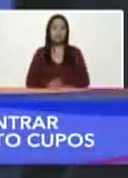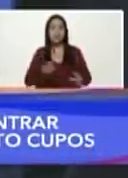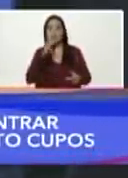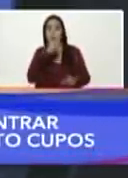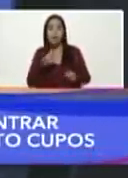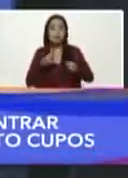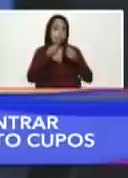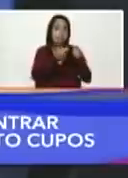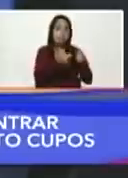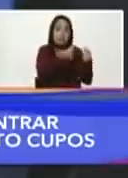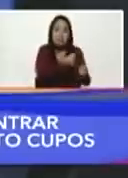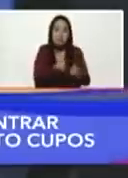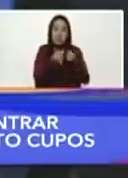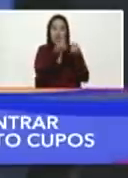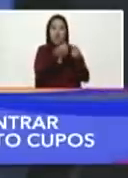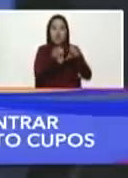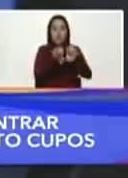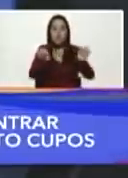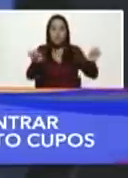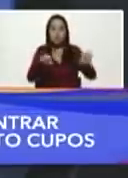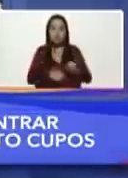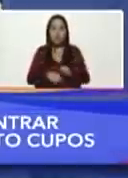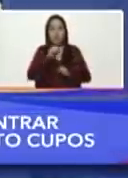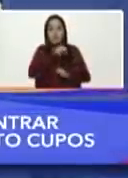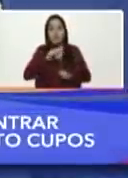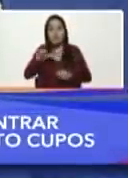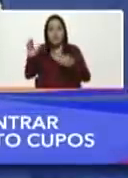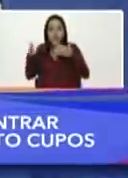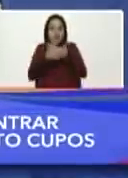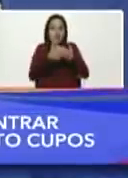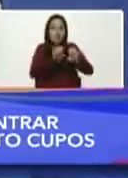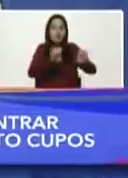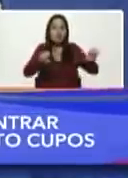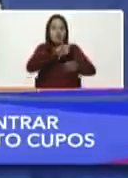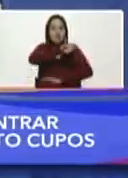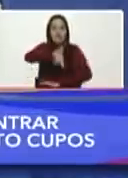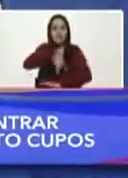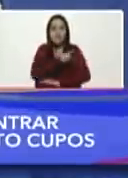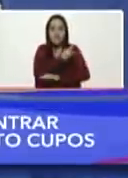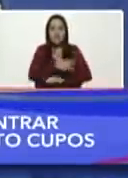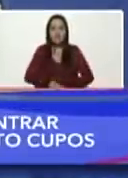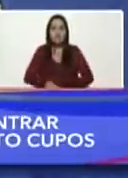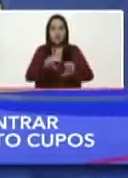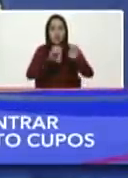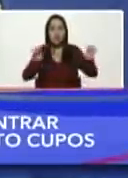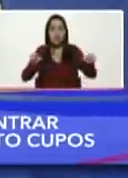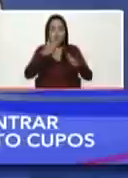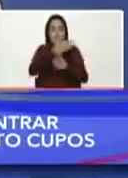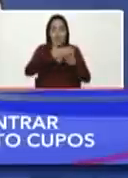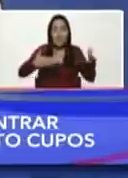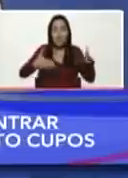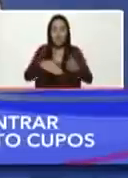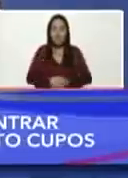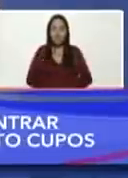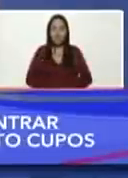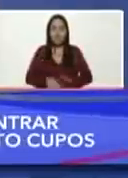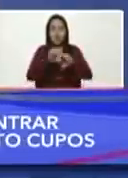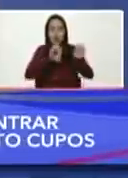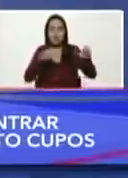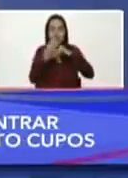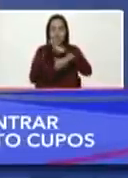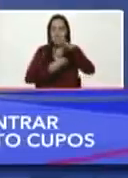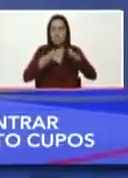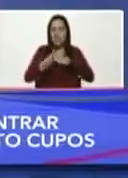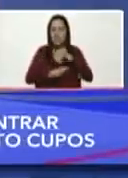daban presupuesto a la educación. Privatizaron la educación universitaria, la educación media, la educación básica o